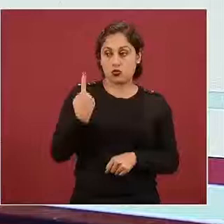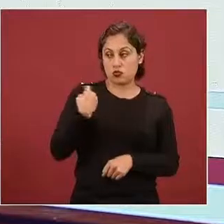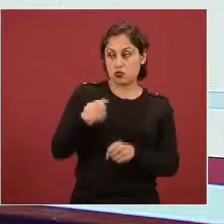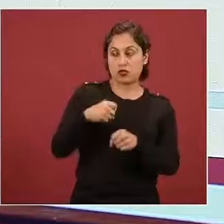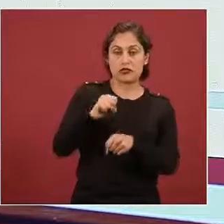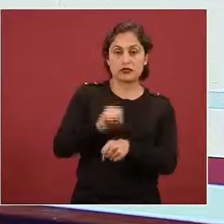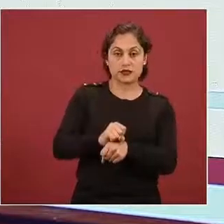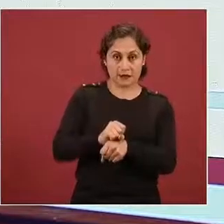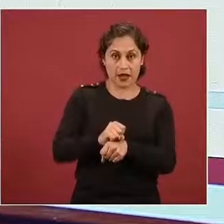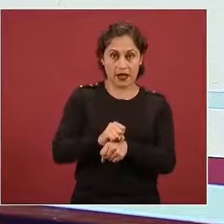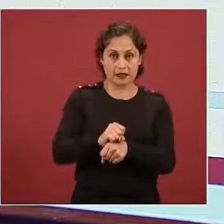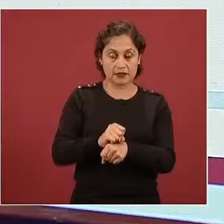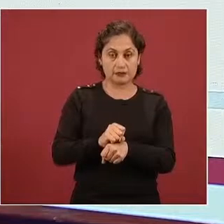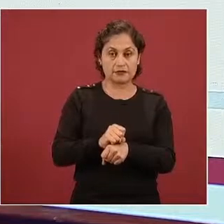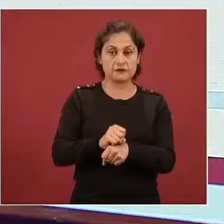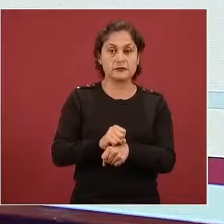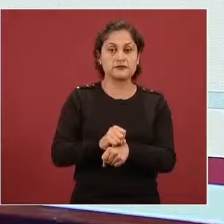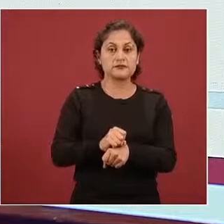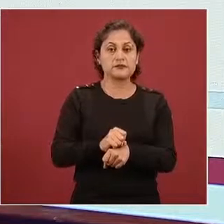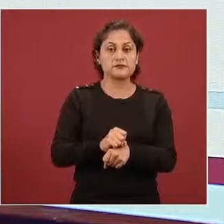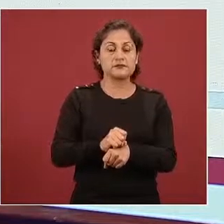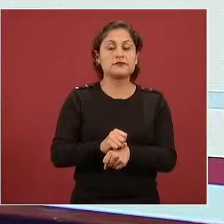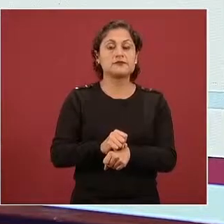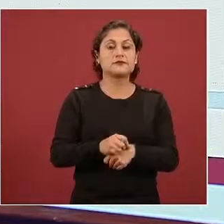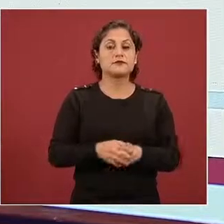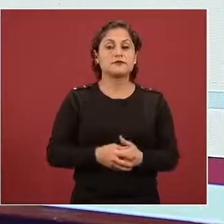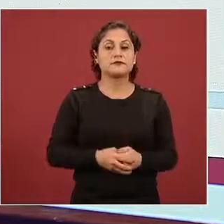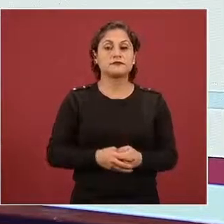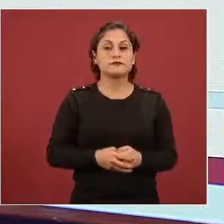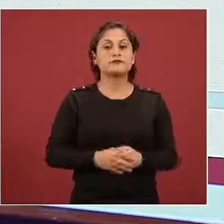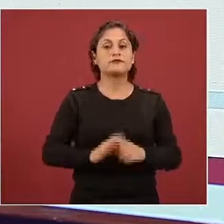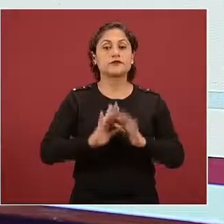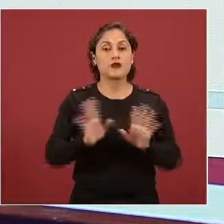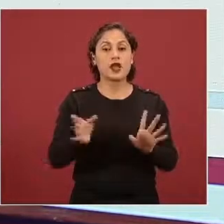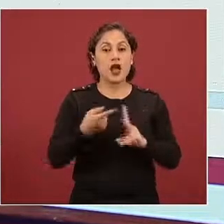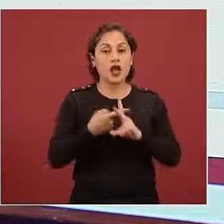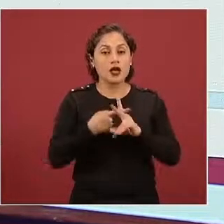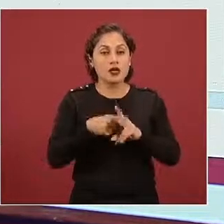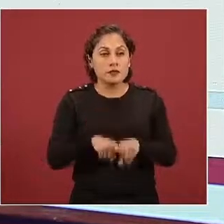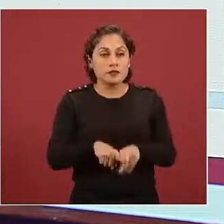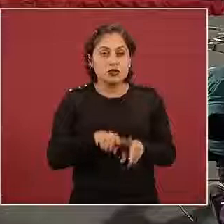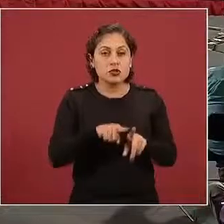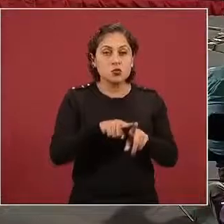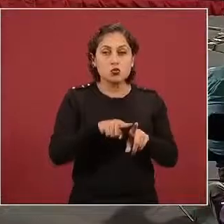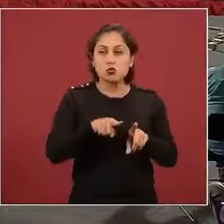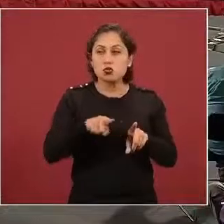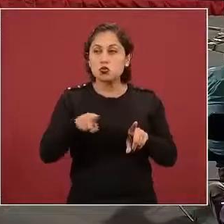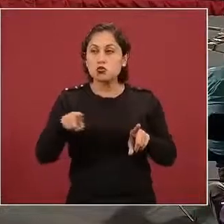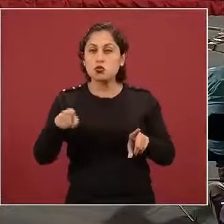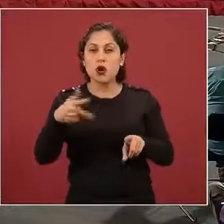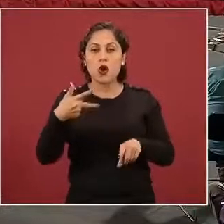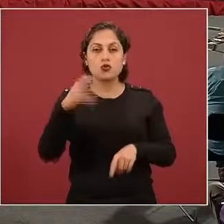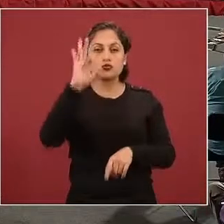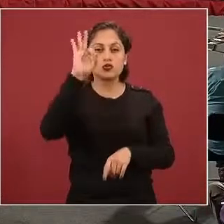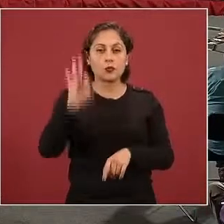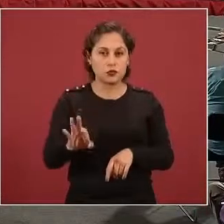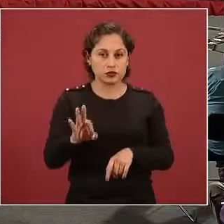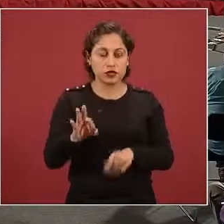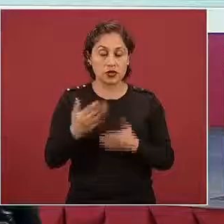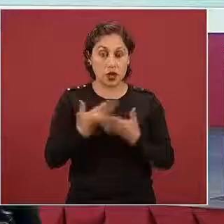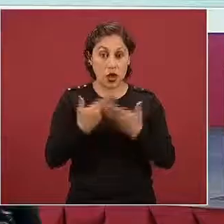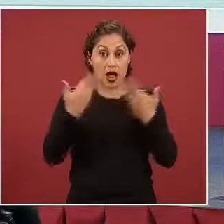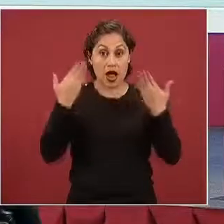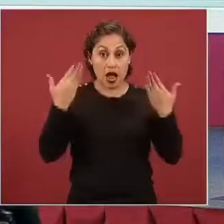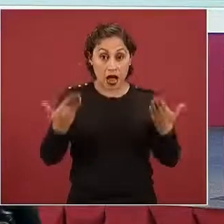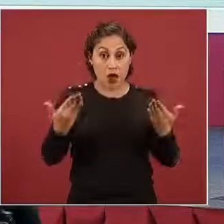atrás, contada desde el día de hoy, habíamos empezado con un cambio muy pequeño, un cambio de 8%. Hoy estamos empezando